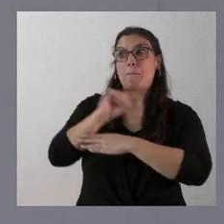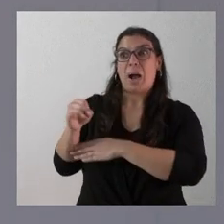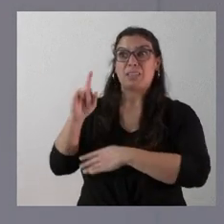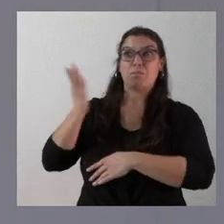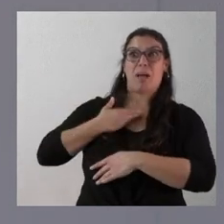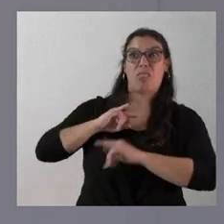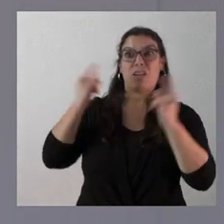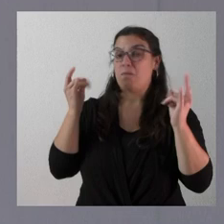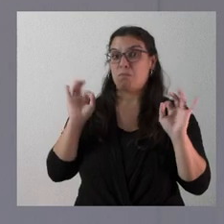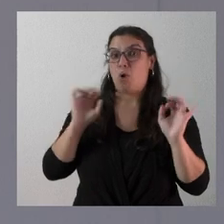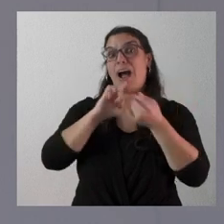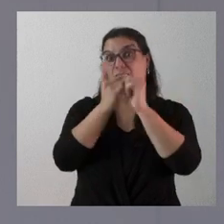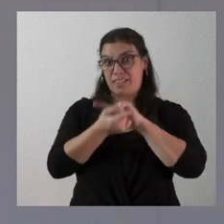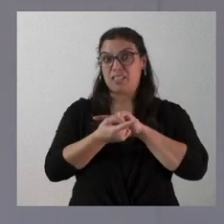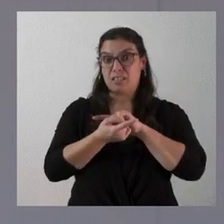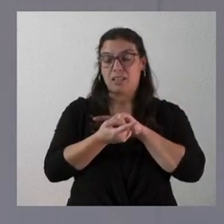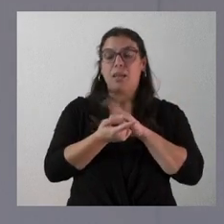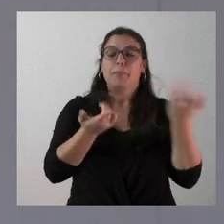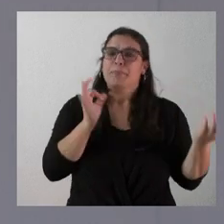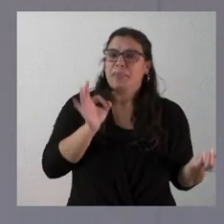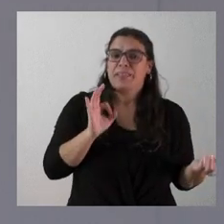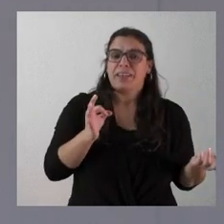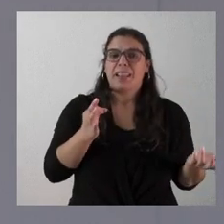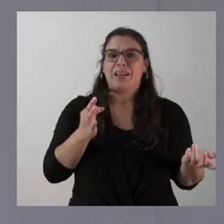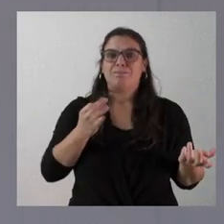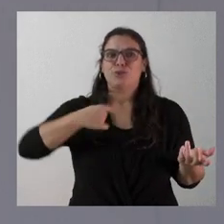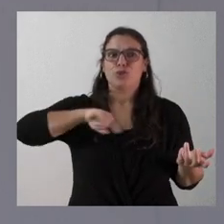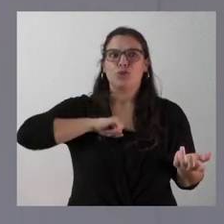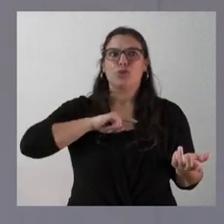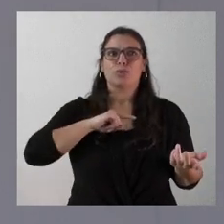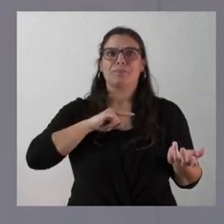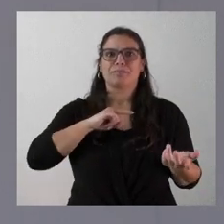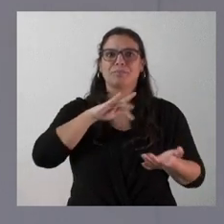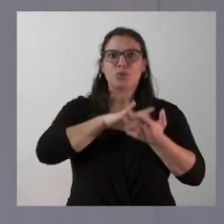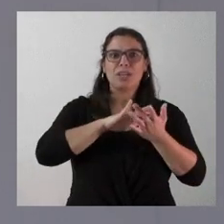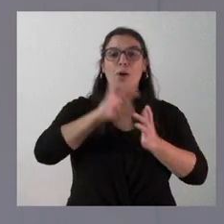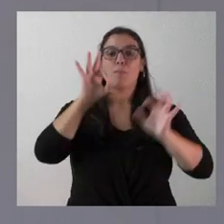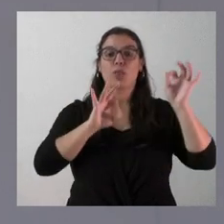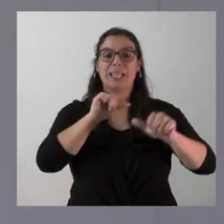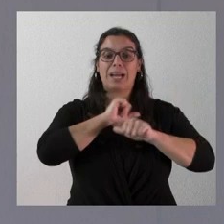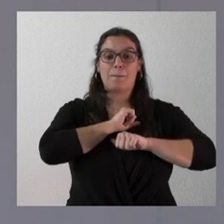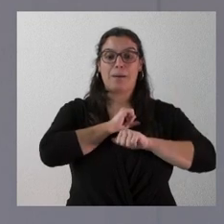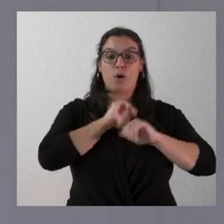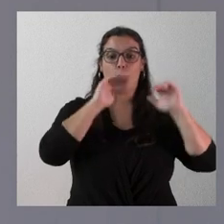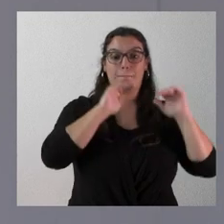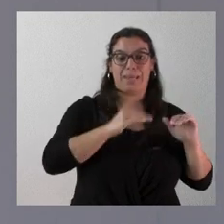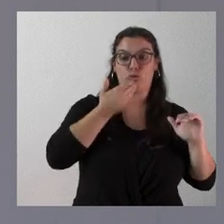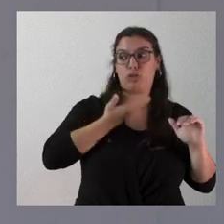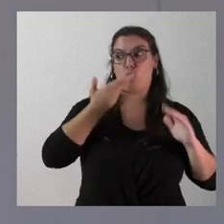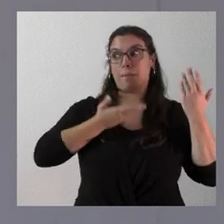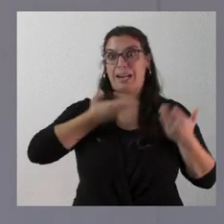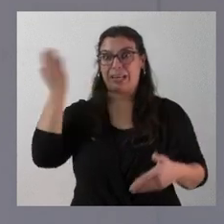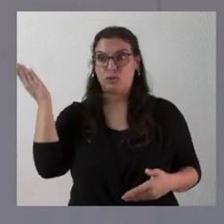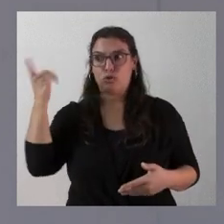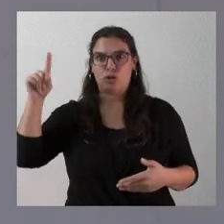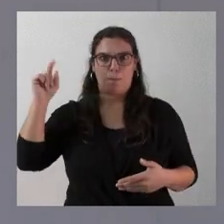más bien al contrario Pero es verdad que el hecho de que otros tengamos menos tasa de paro que en los demás que tengamos una mayor capacidad